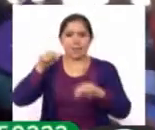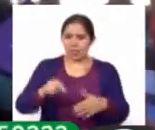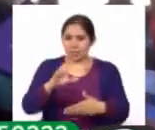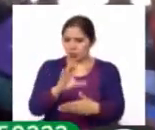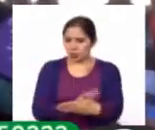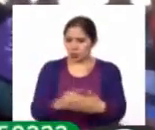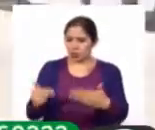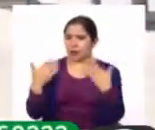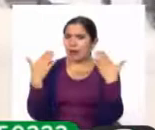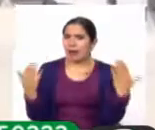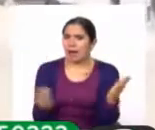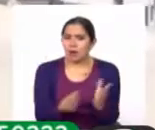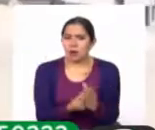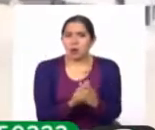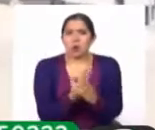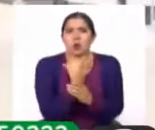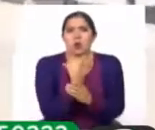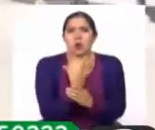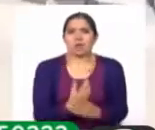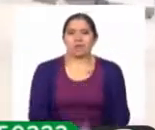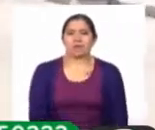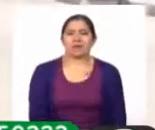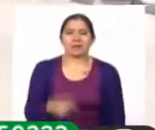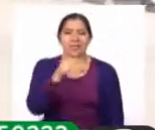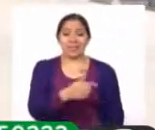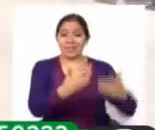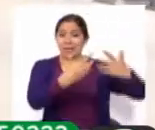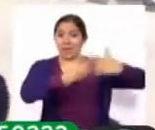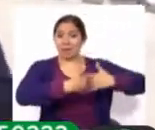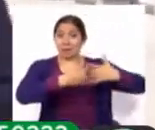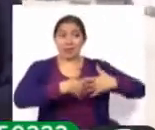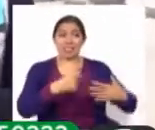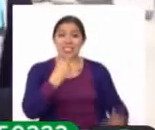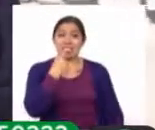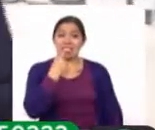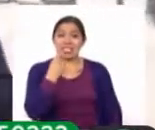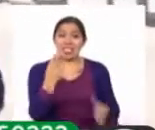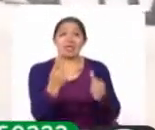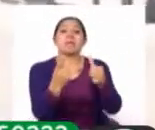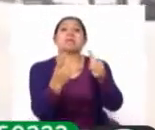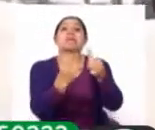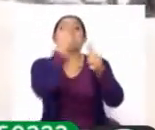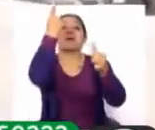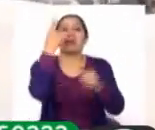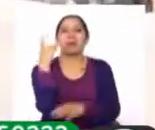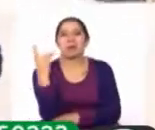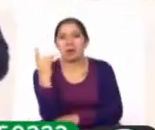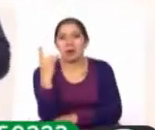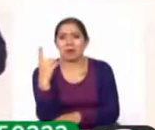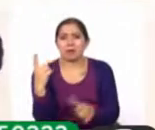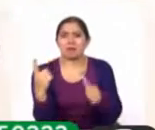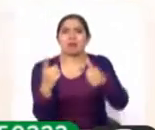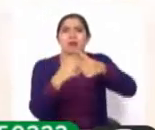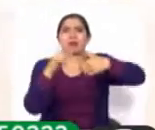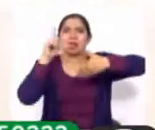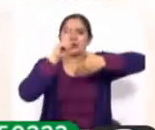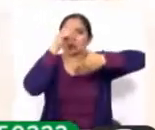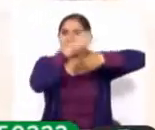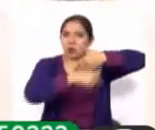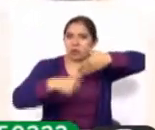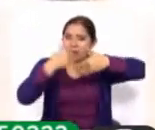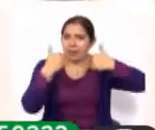este tipo de crecimiento. En Mibol se convierte en la primera fábrica de envases de vidrio de Bolivia y la primera en Sudamérica en